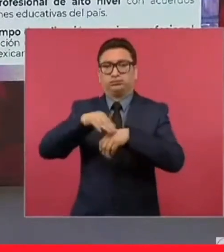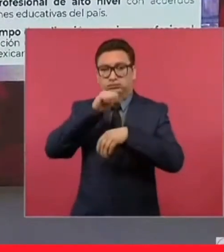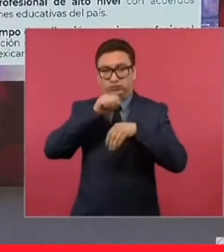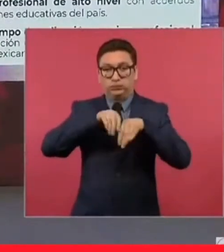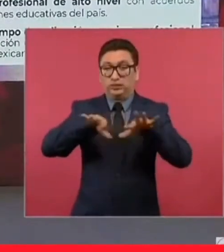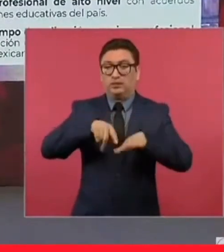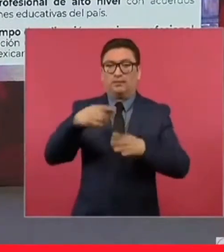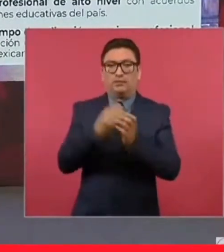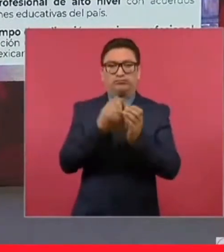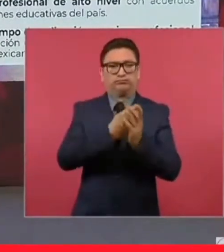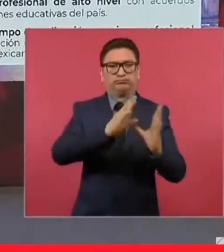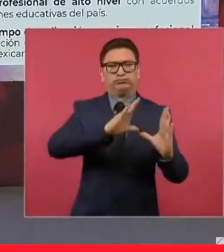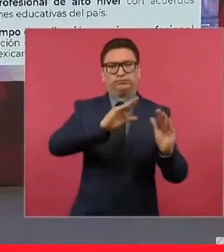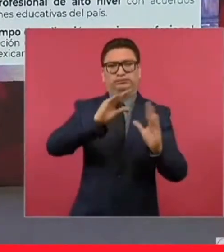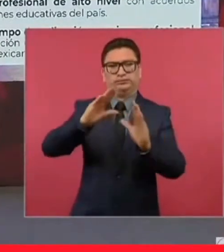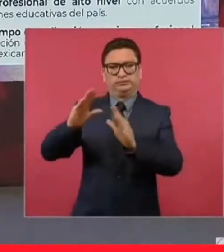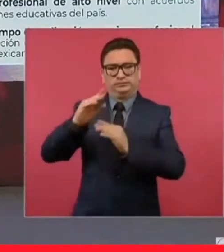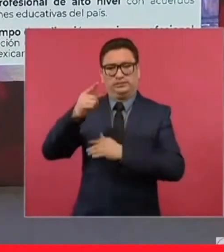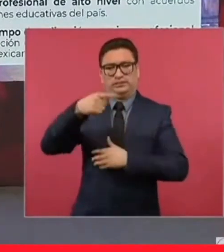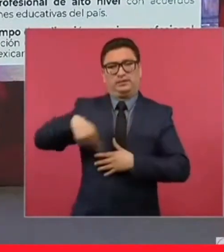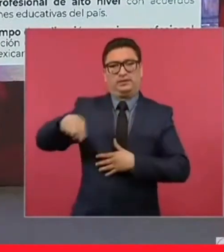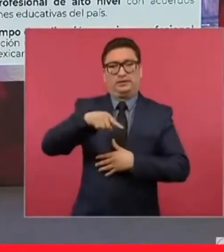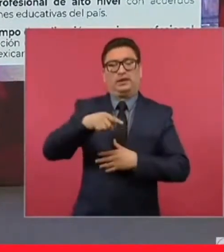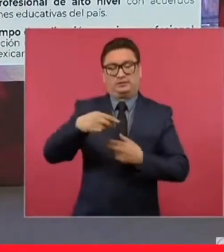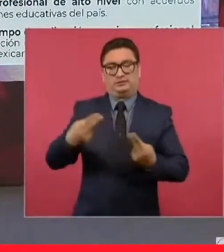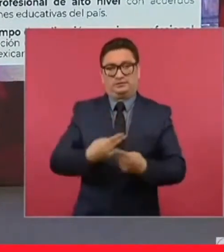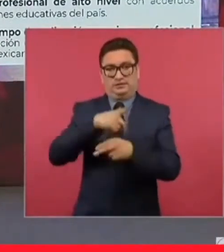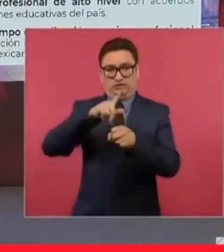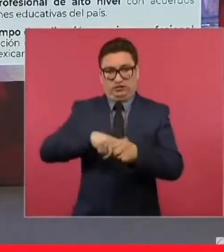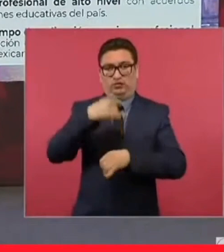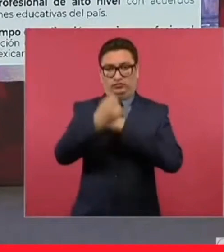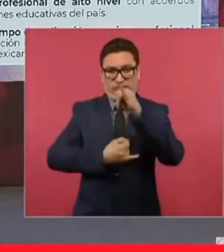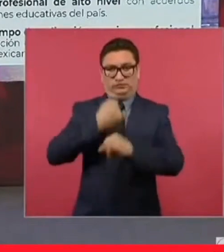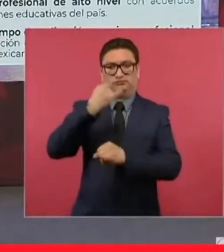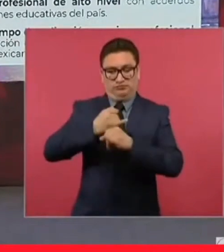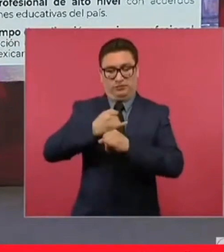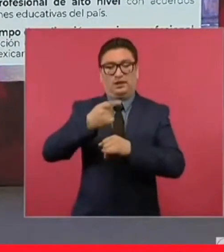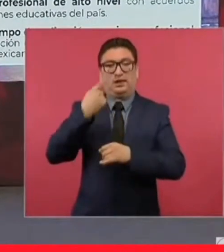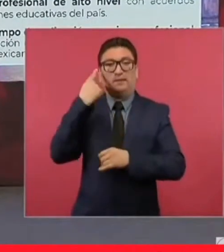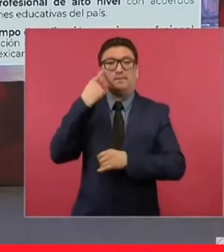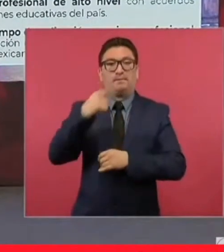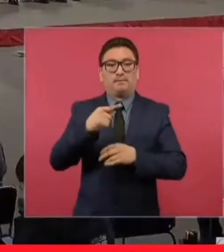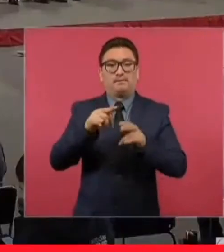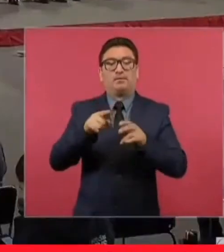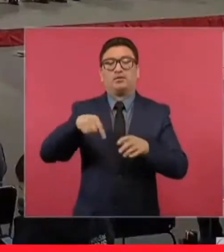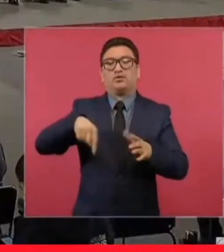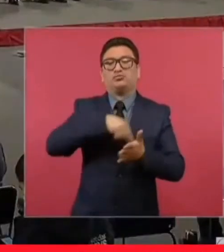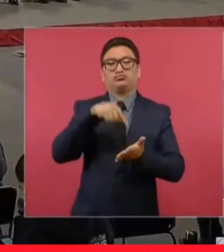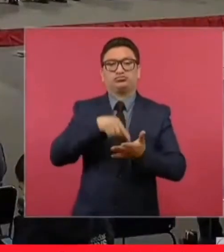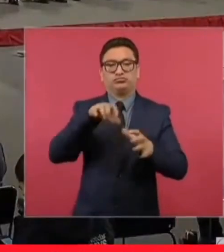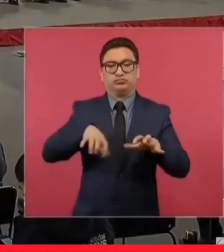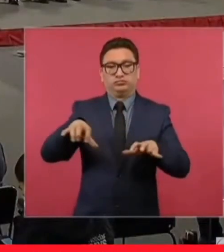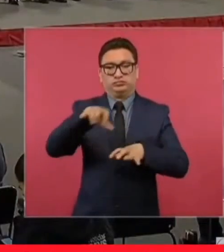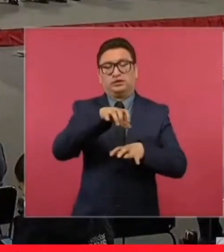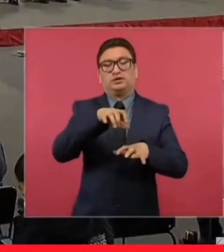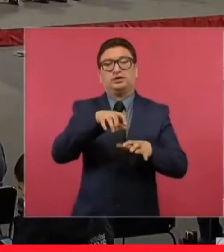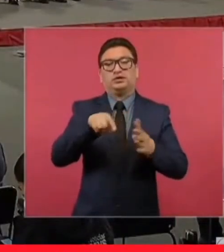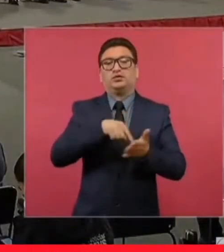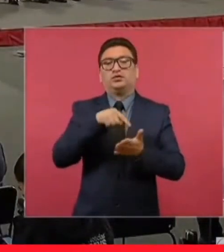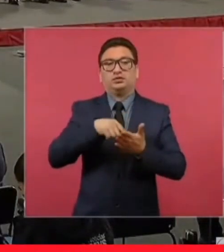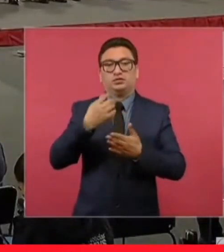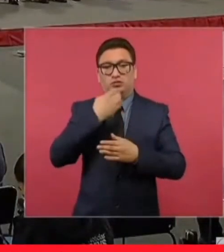capacitación y administramiento, tanto a nivel nacional como internacional, en diversas entidades y organismos